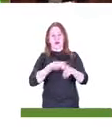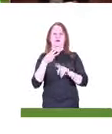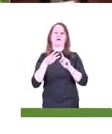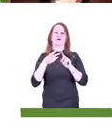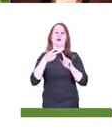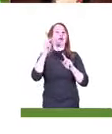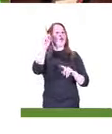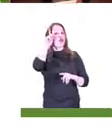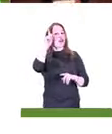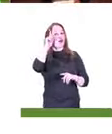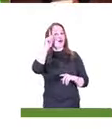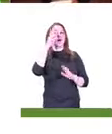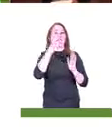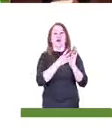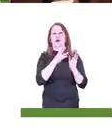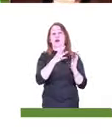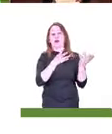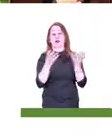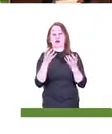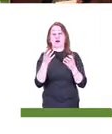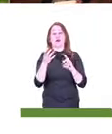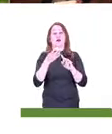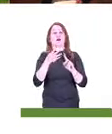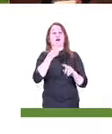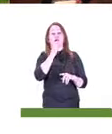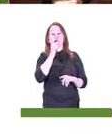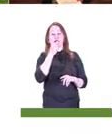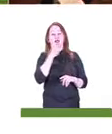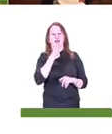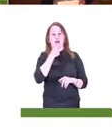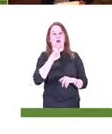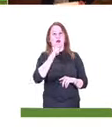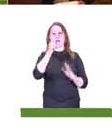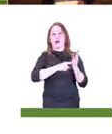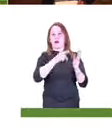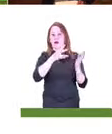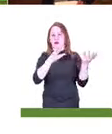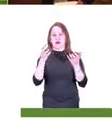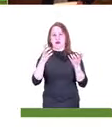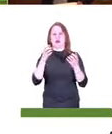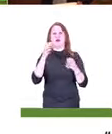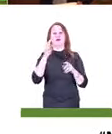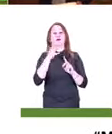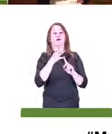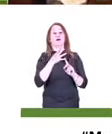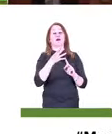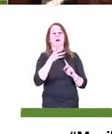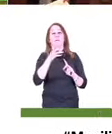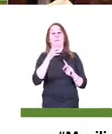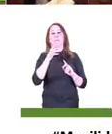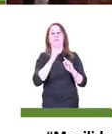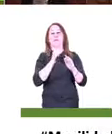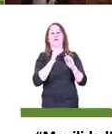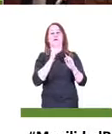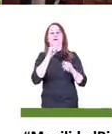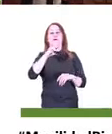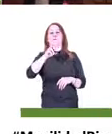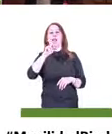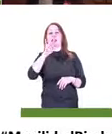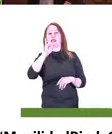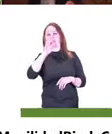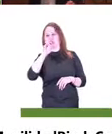4.900, Teusaquillo con 3.500, Usaquén con 3.200 y Los Mártires con 3.158. Durante este año vamos a